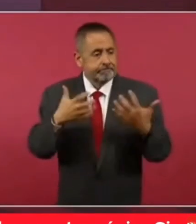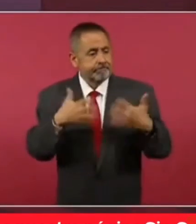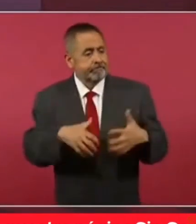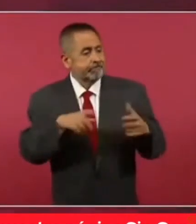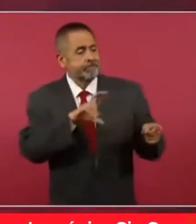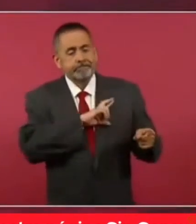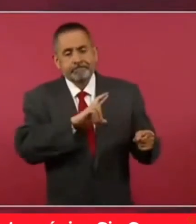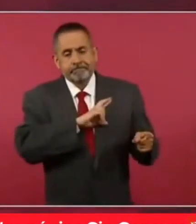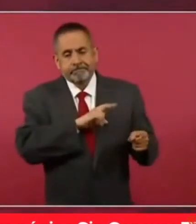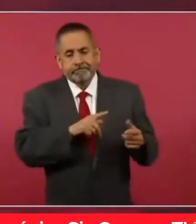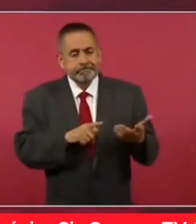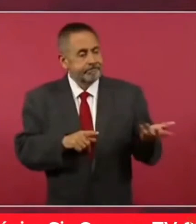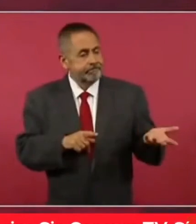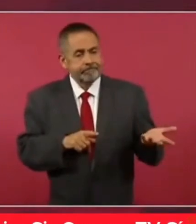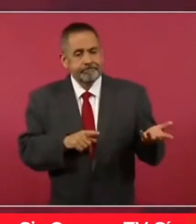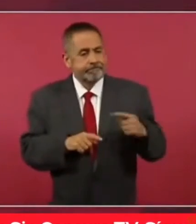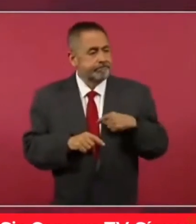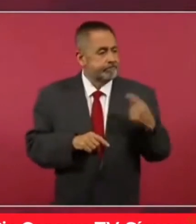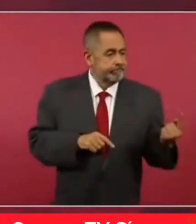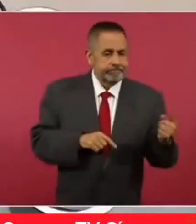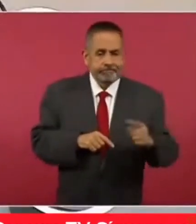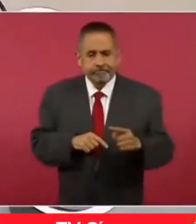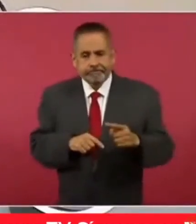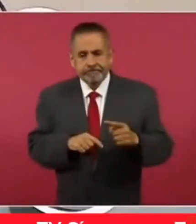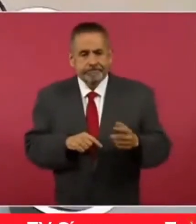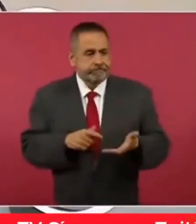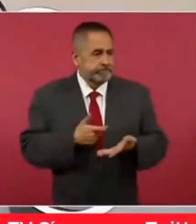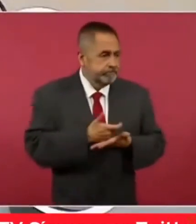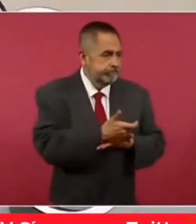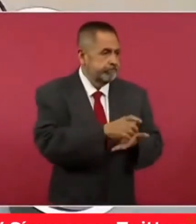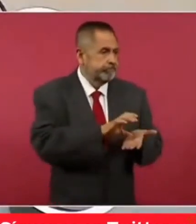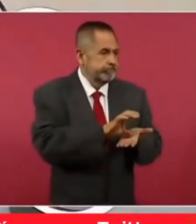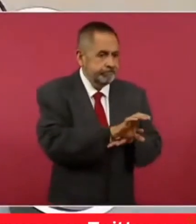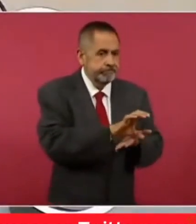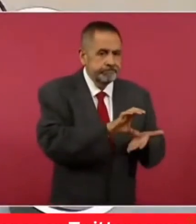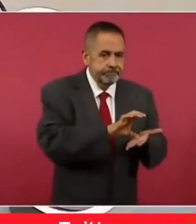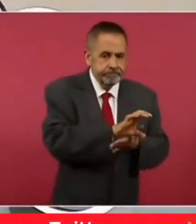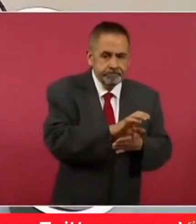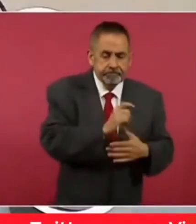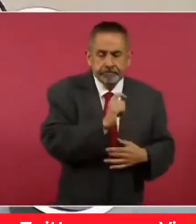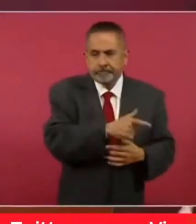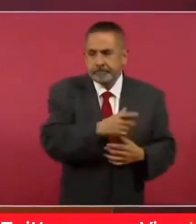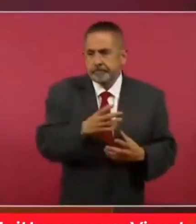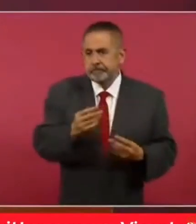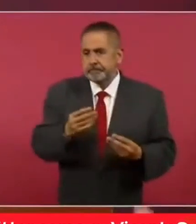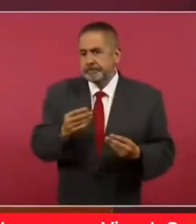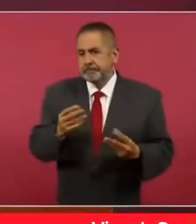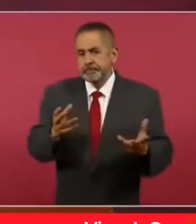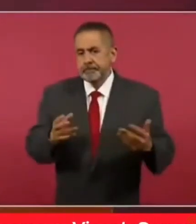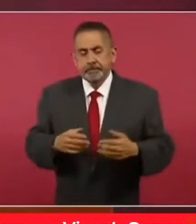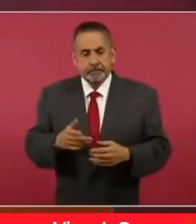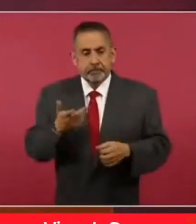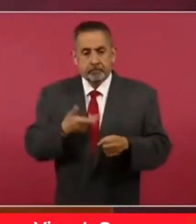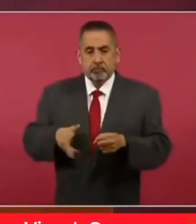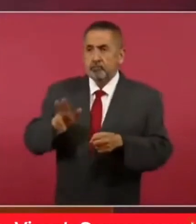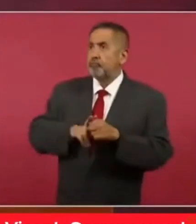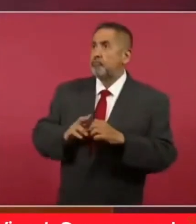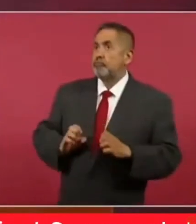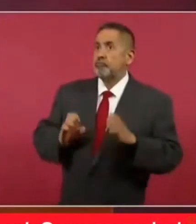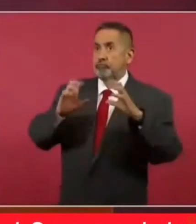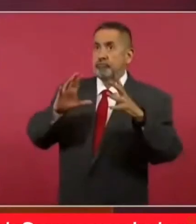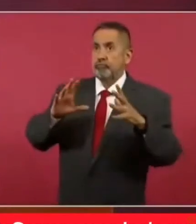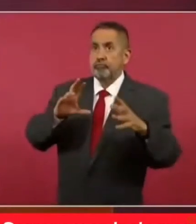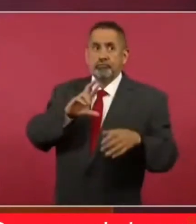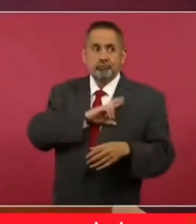empresas que prestan servicio y por las cuales el gobierno les paga. El hospital